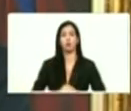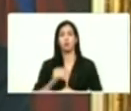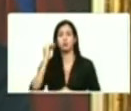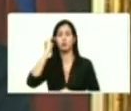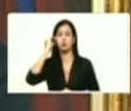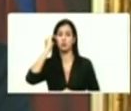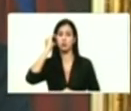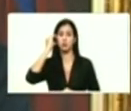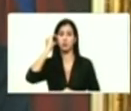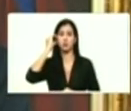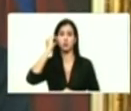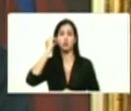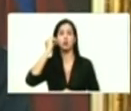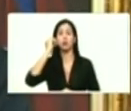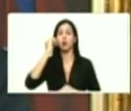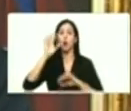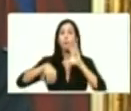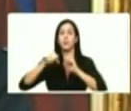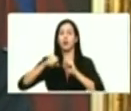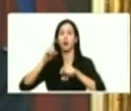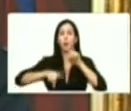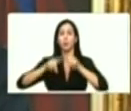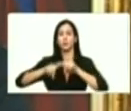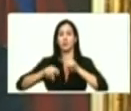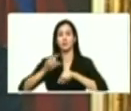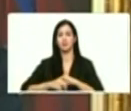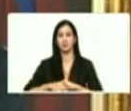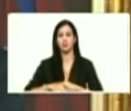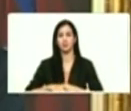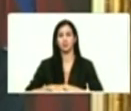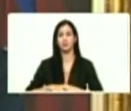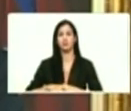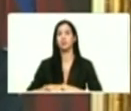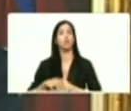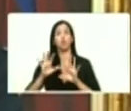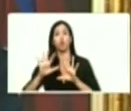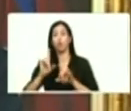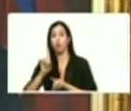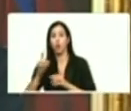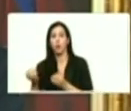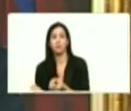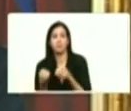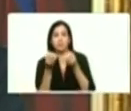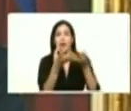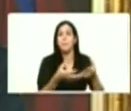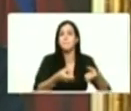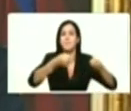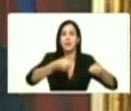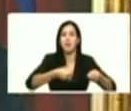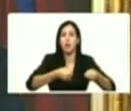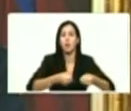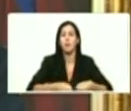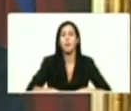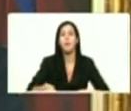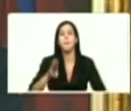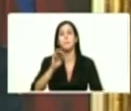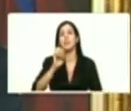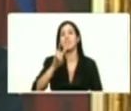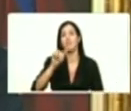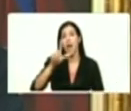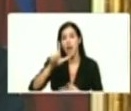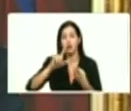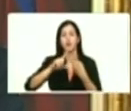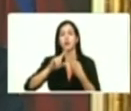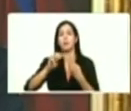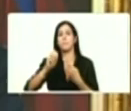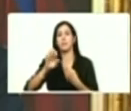dejaron de llevarlos al Mercal al Pedeval y empezaron a llevar la mitad para bastos